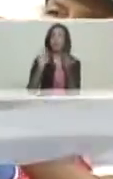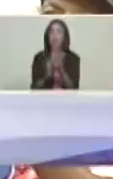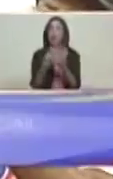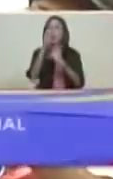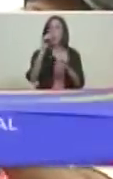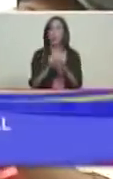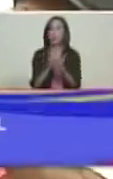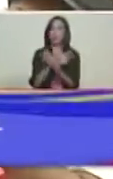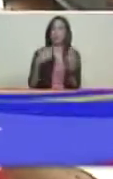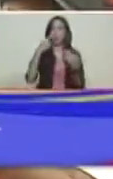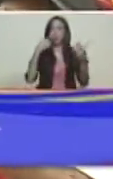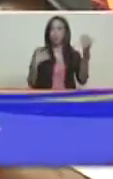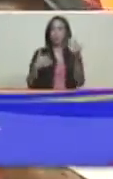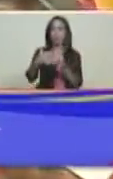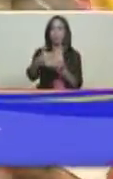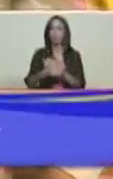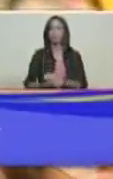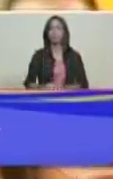2017-2018.